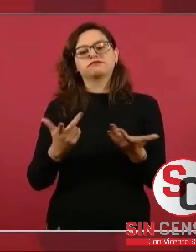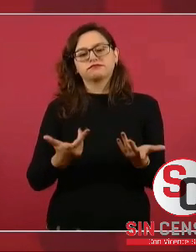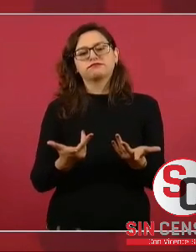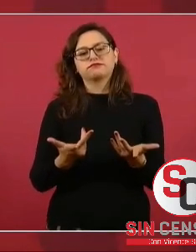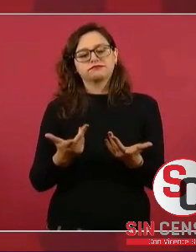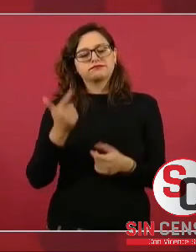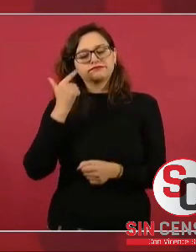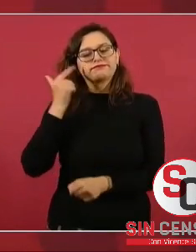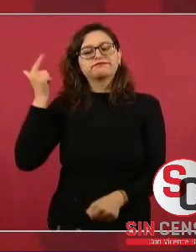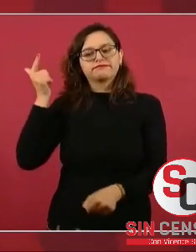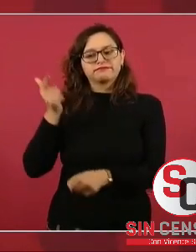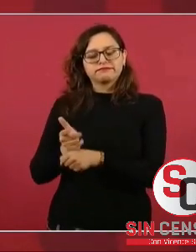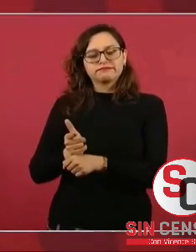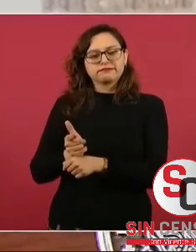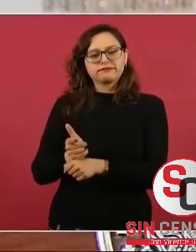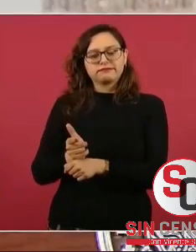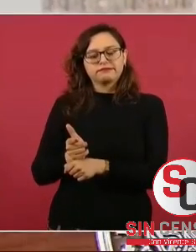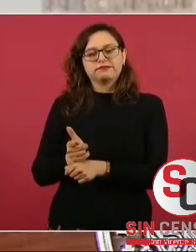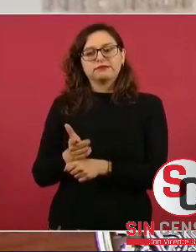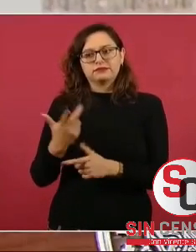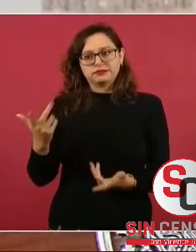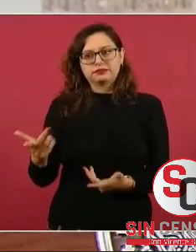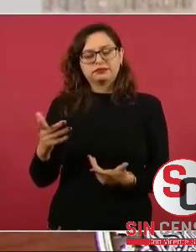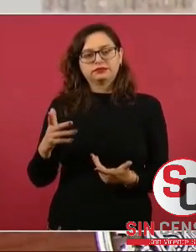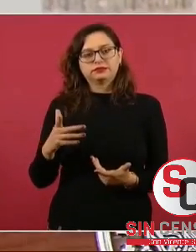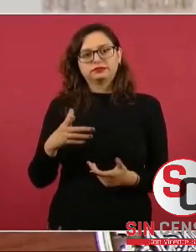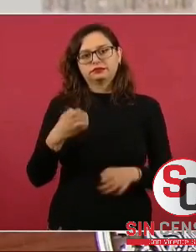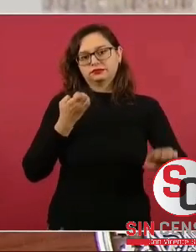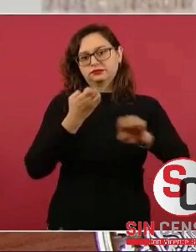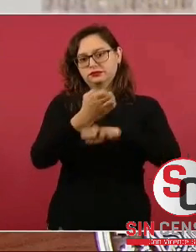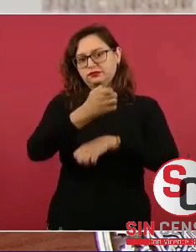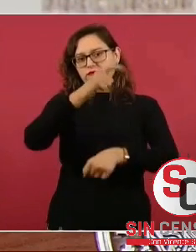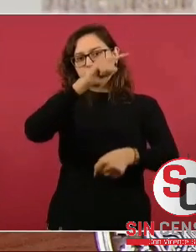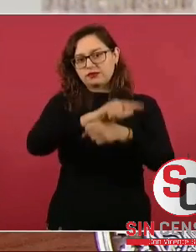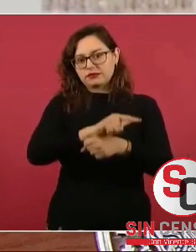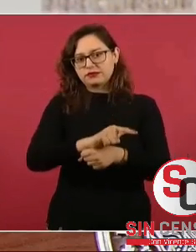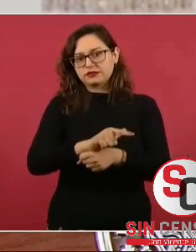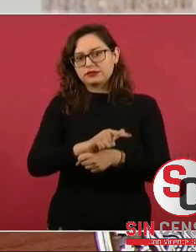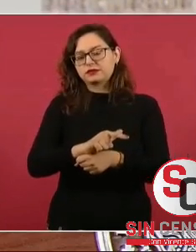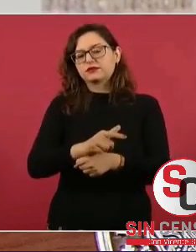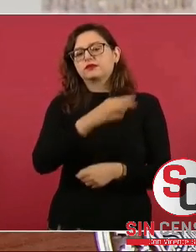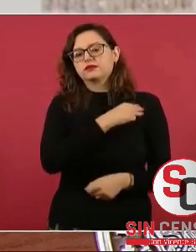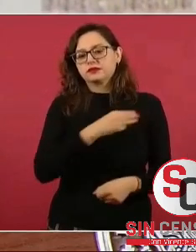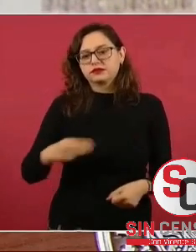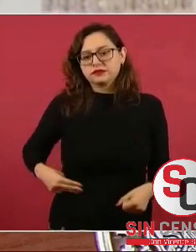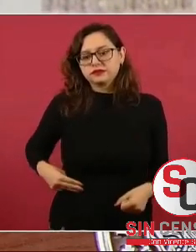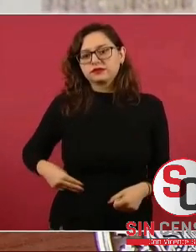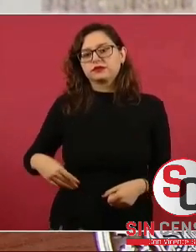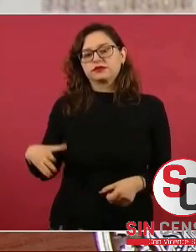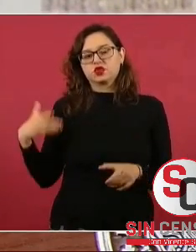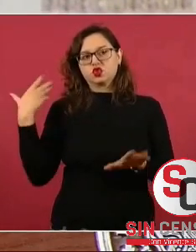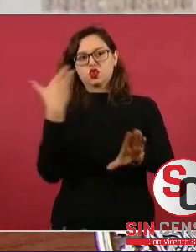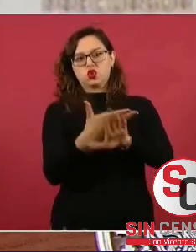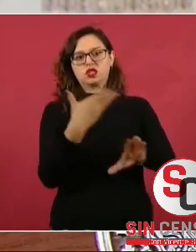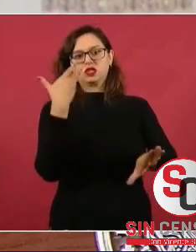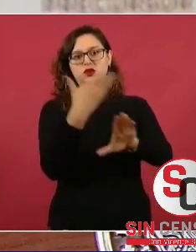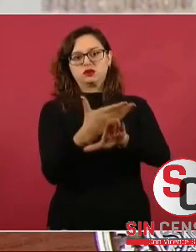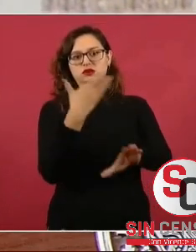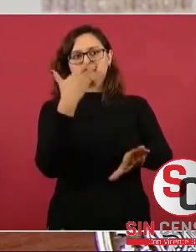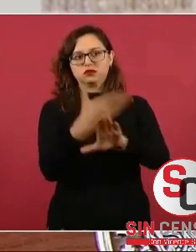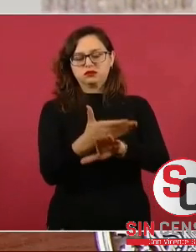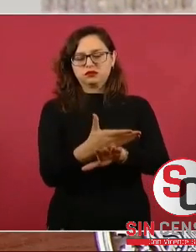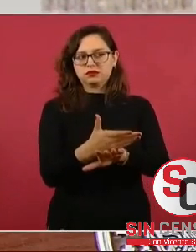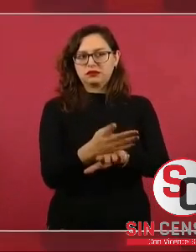conocer de que habían cuestionamientos a autoridades locales. Por eso se